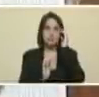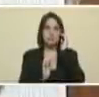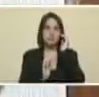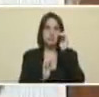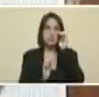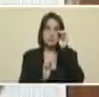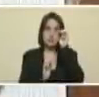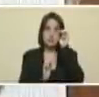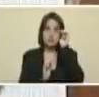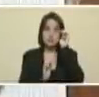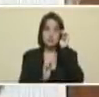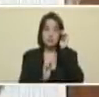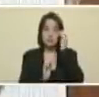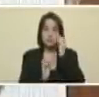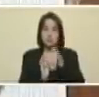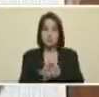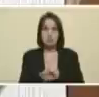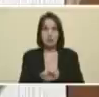nuestro amado